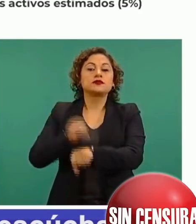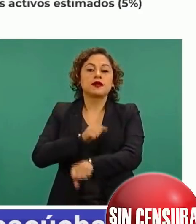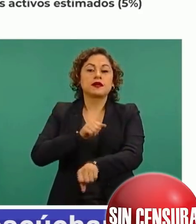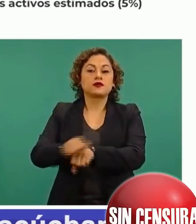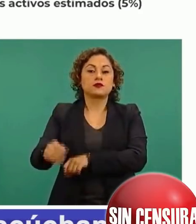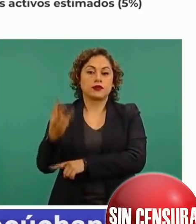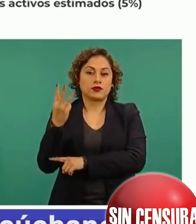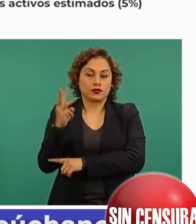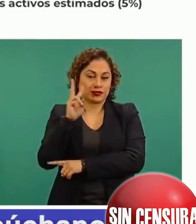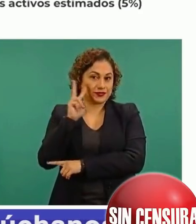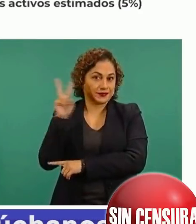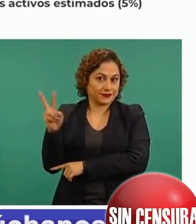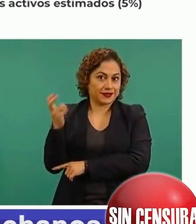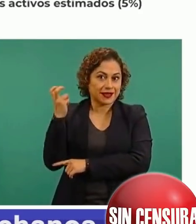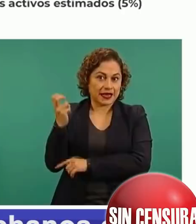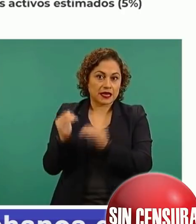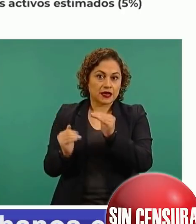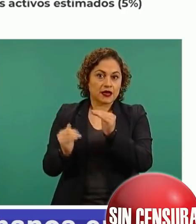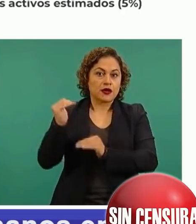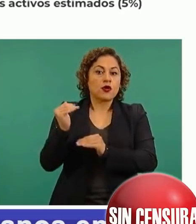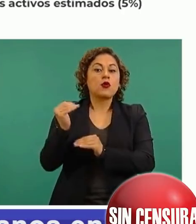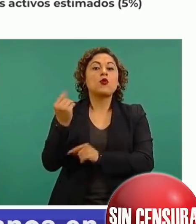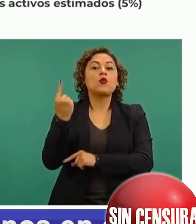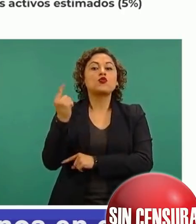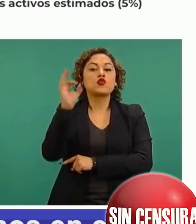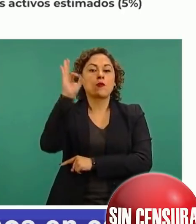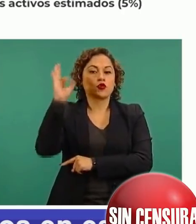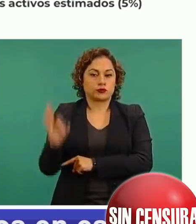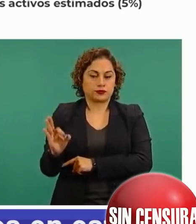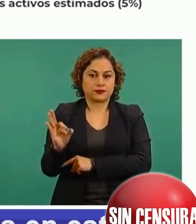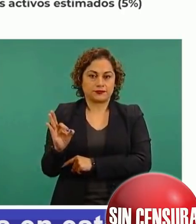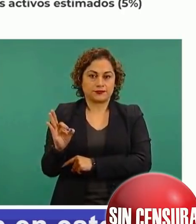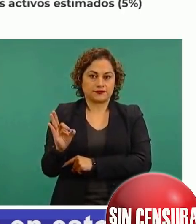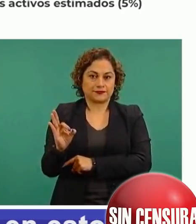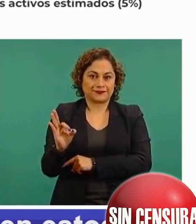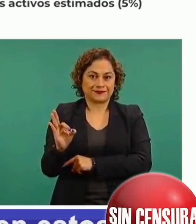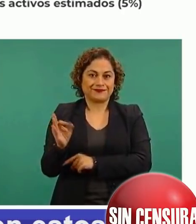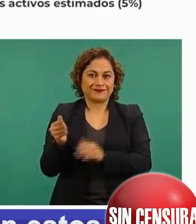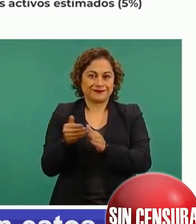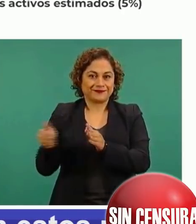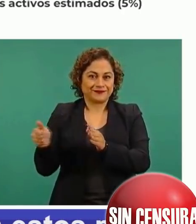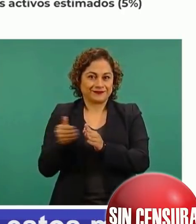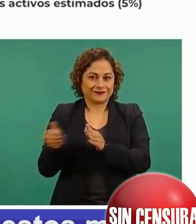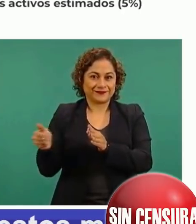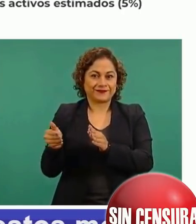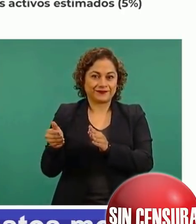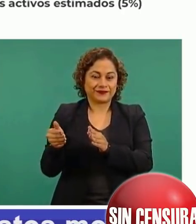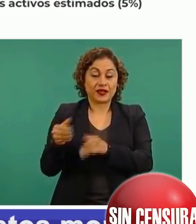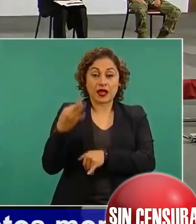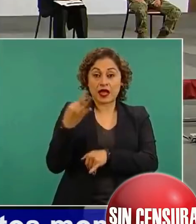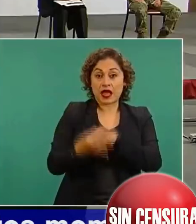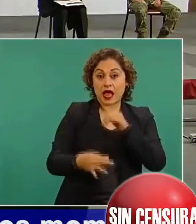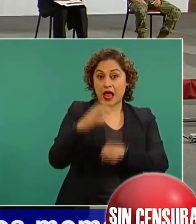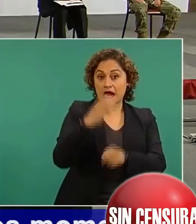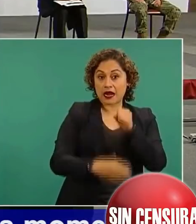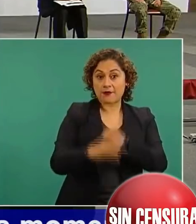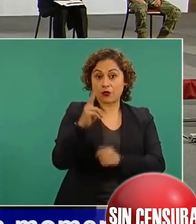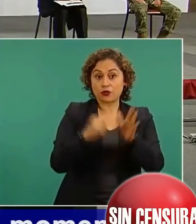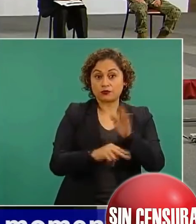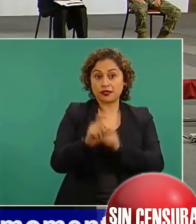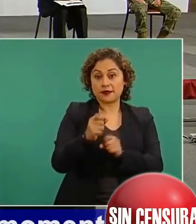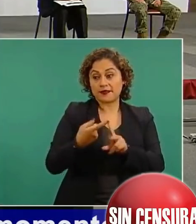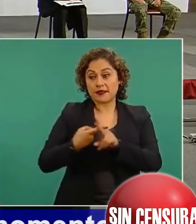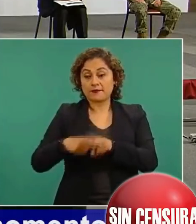se presenta con un incremento de más 1% en ese cambio entre la última semana de 2020 y la primera de